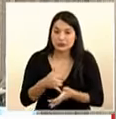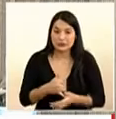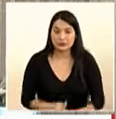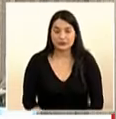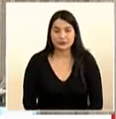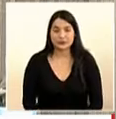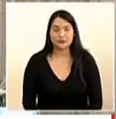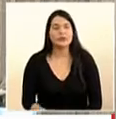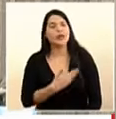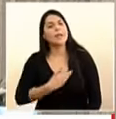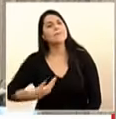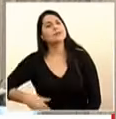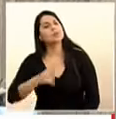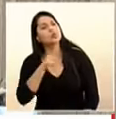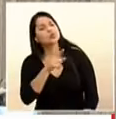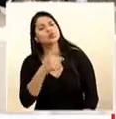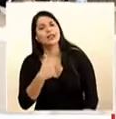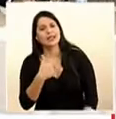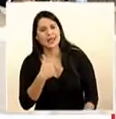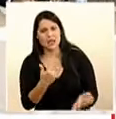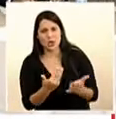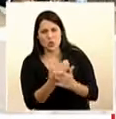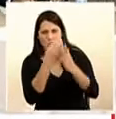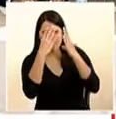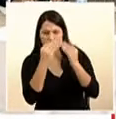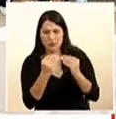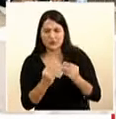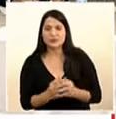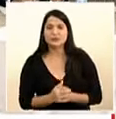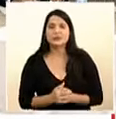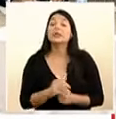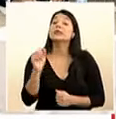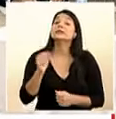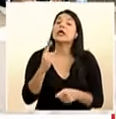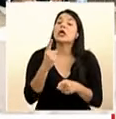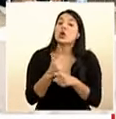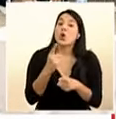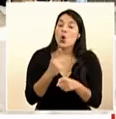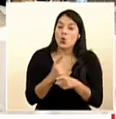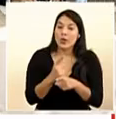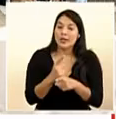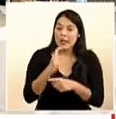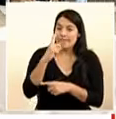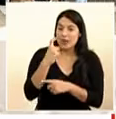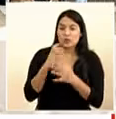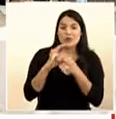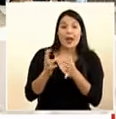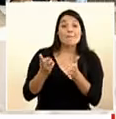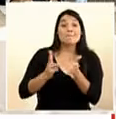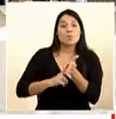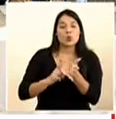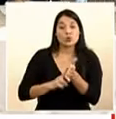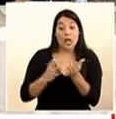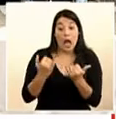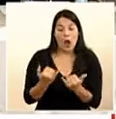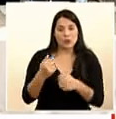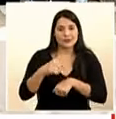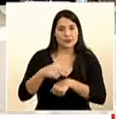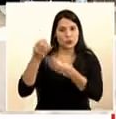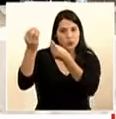señor presidente se tiene una actualización de la información que nos brindó es correcto a la pregunta sobre las multas me informan en este